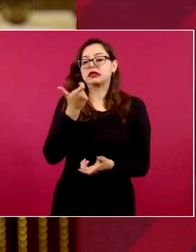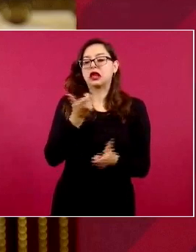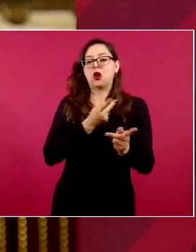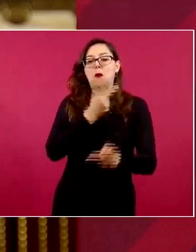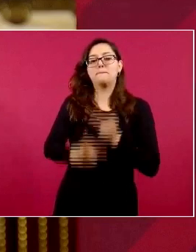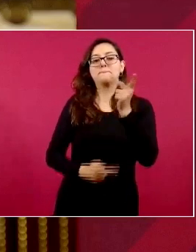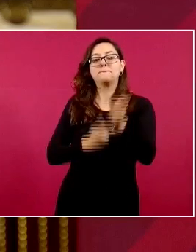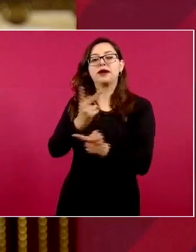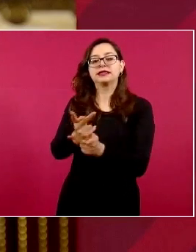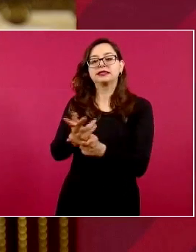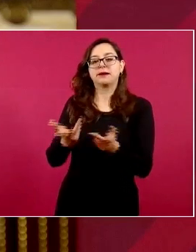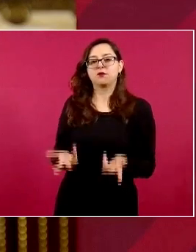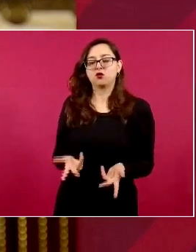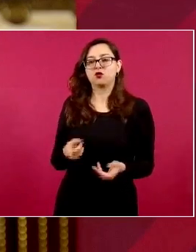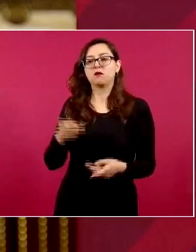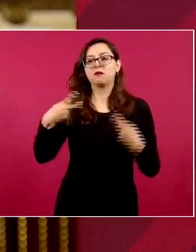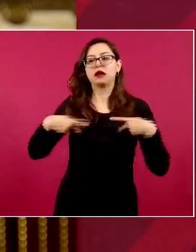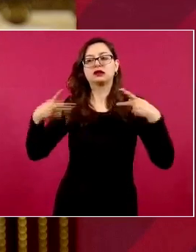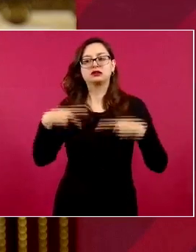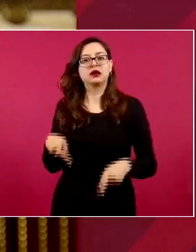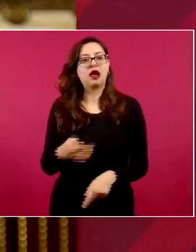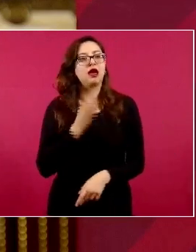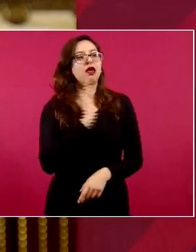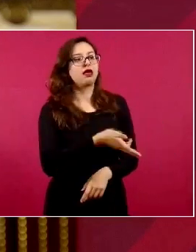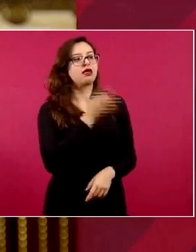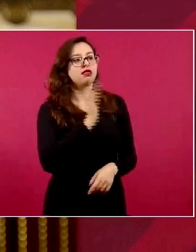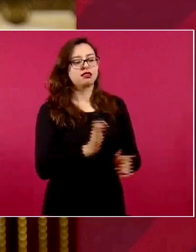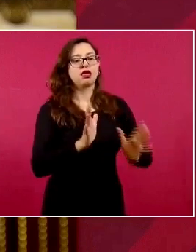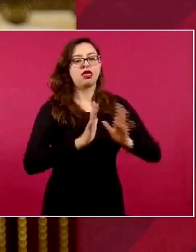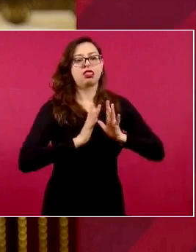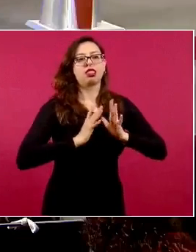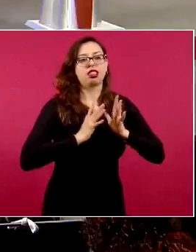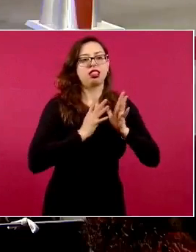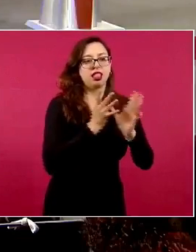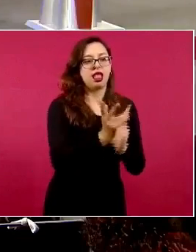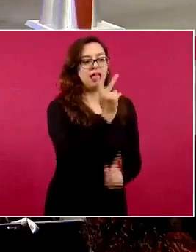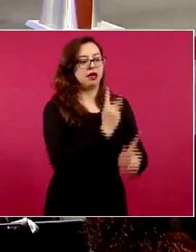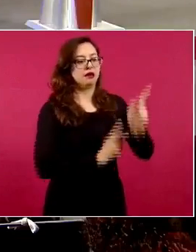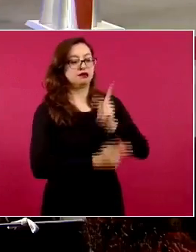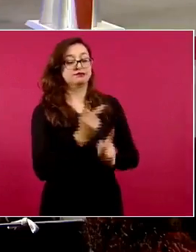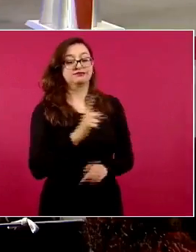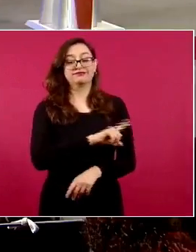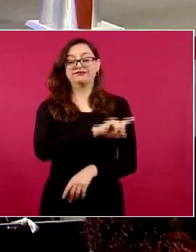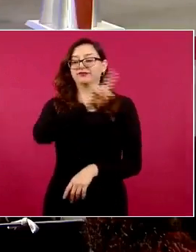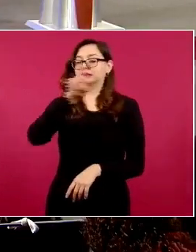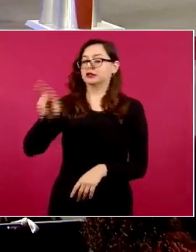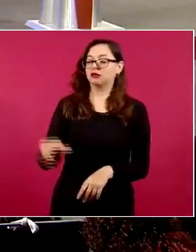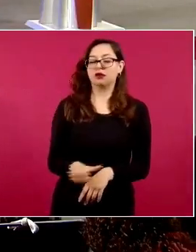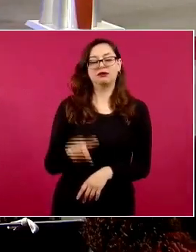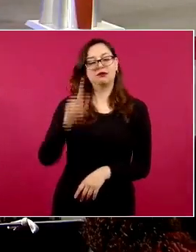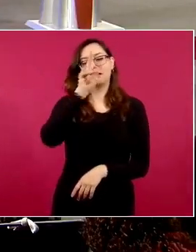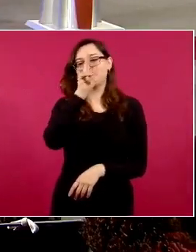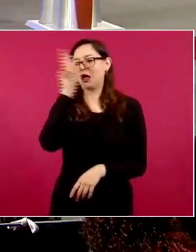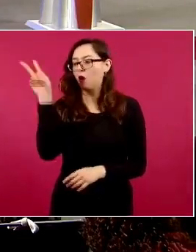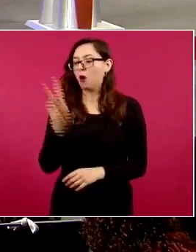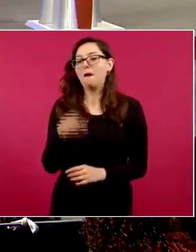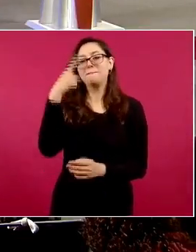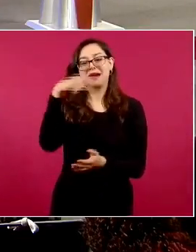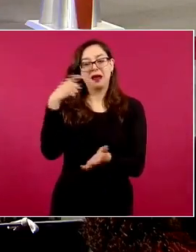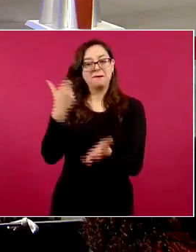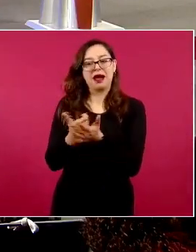y recurren a actos de violencia, intimidación, incluso homicidios. Pues bien, fueron detenidas estas